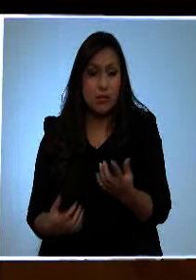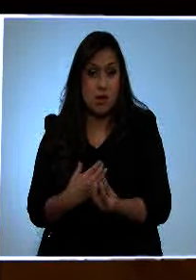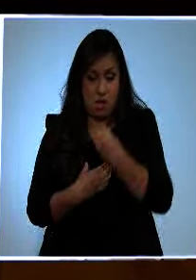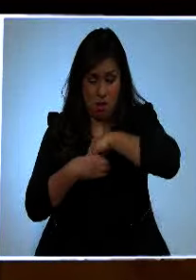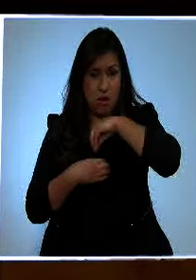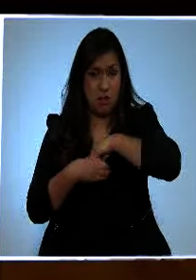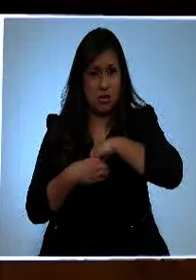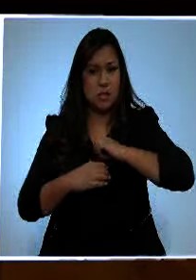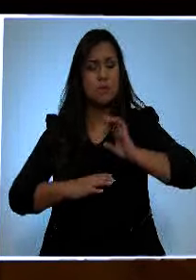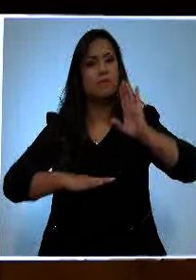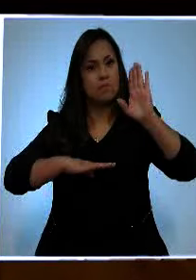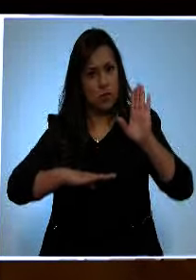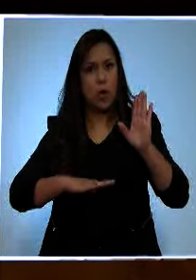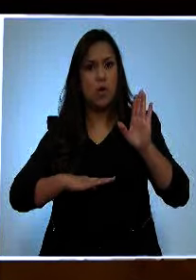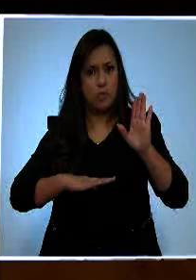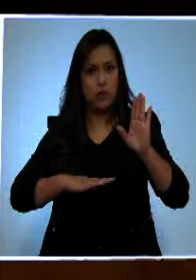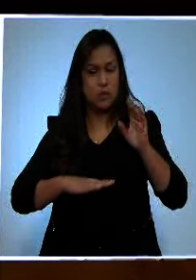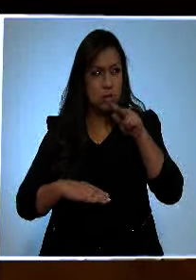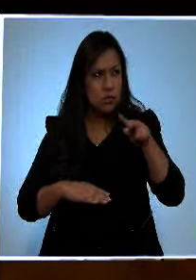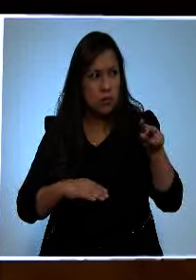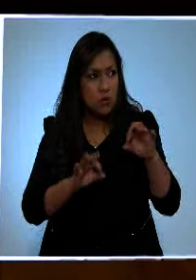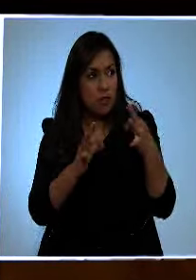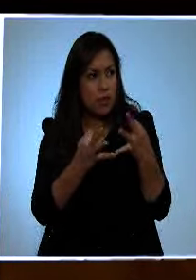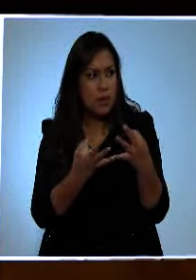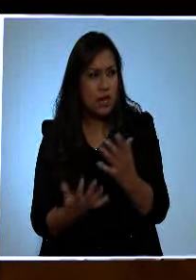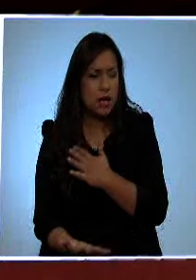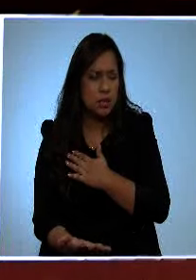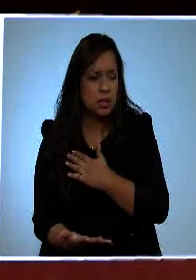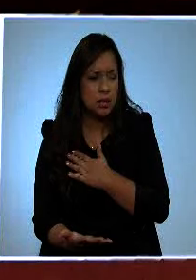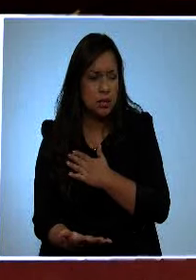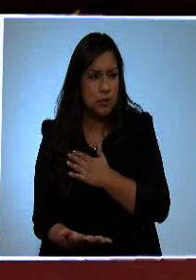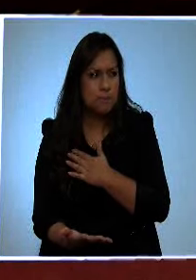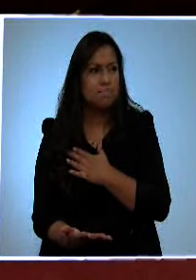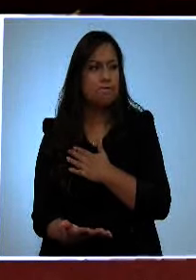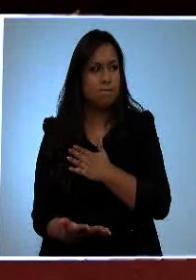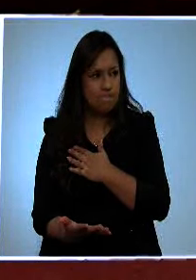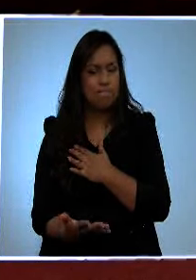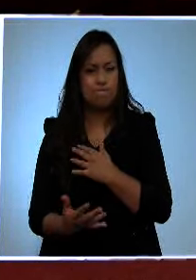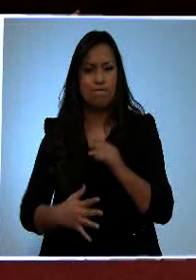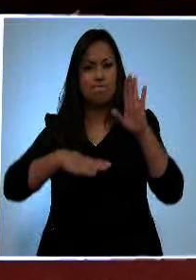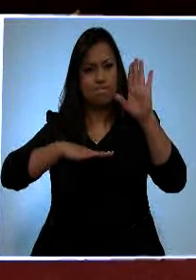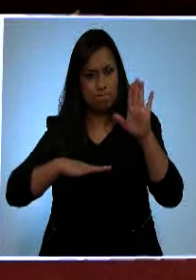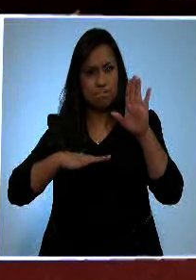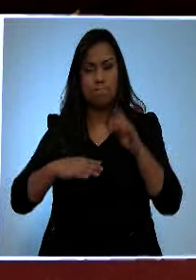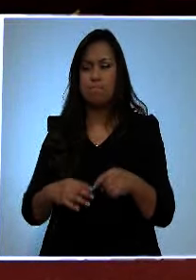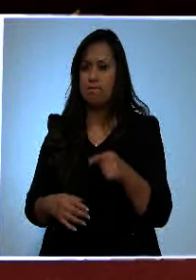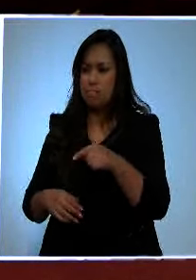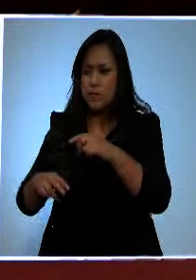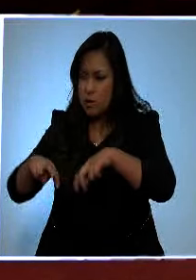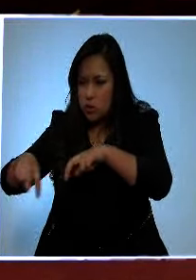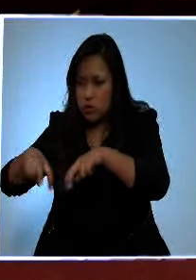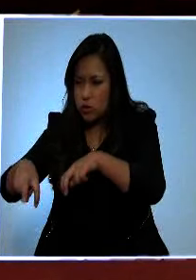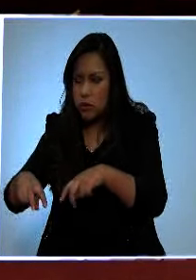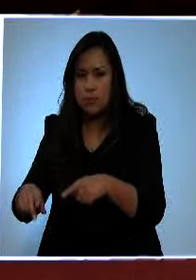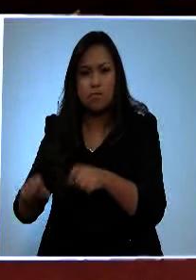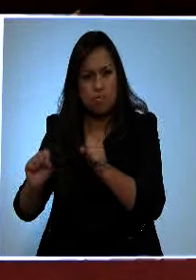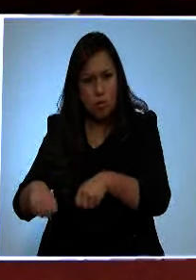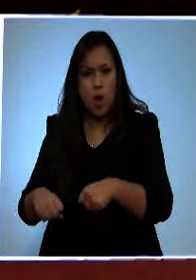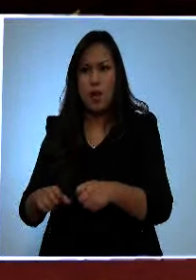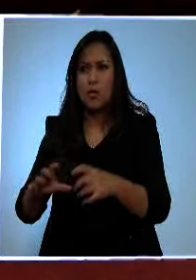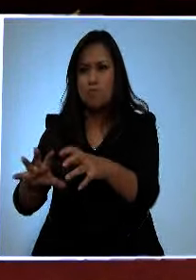sacarlo porque vemos el dolor de su familia ahora bien doctora otro de los temas que también convoca la entrevista es estos temas se han